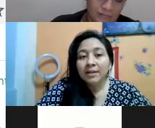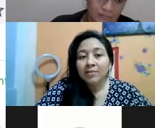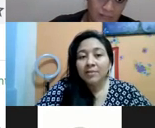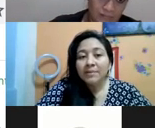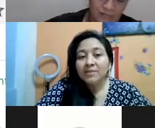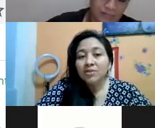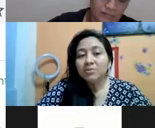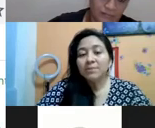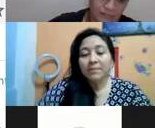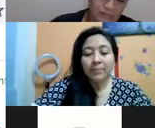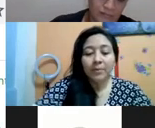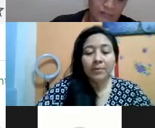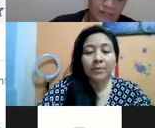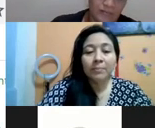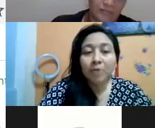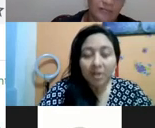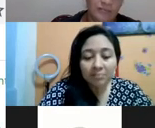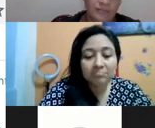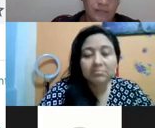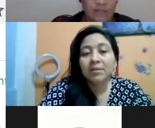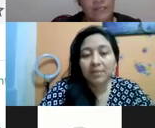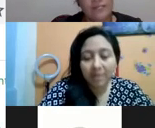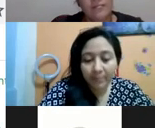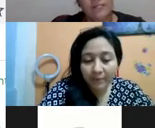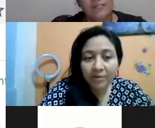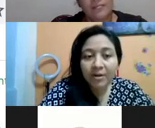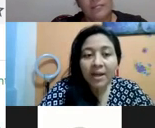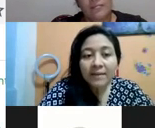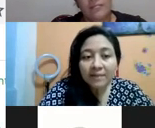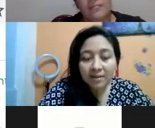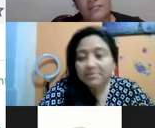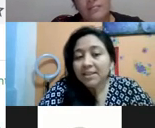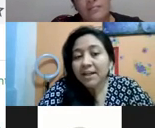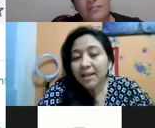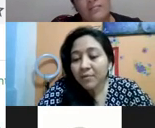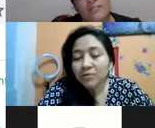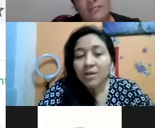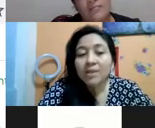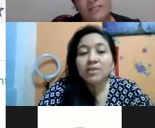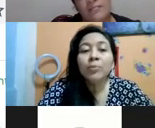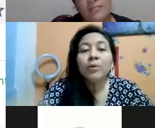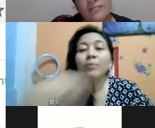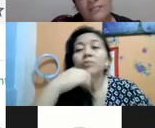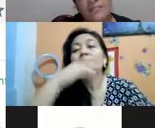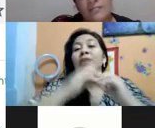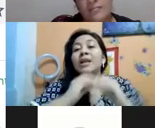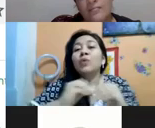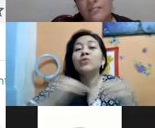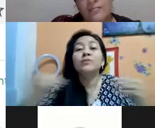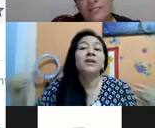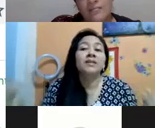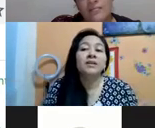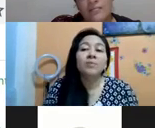de retroalimentación, simplemente podemos poner respuesta correcta, si queremos. Si no, podemos poner